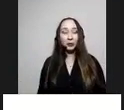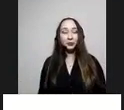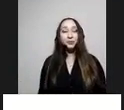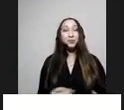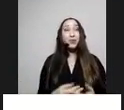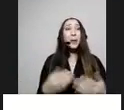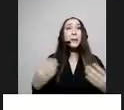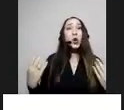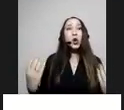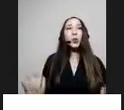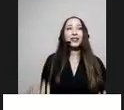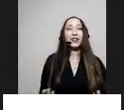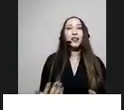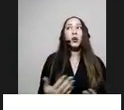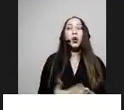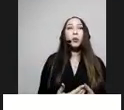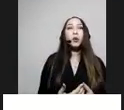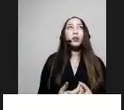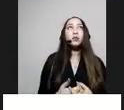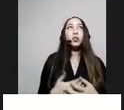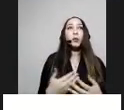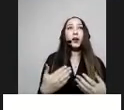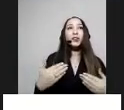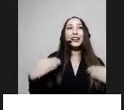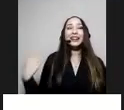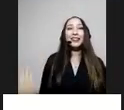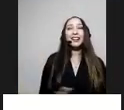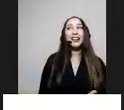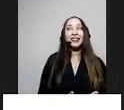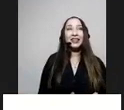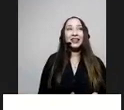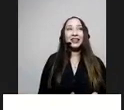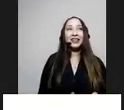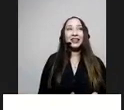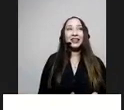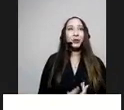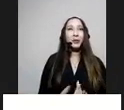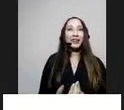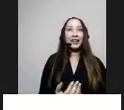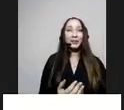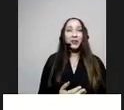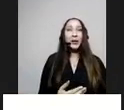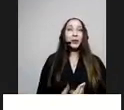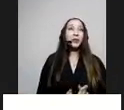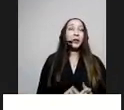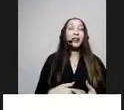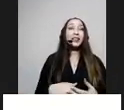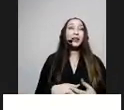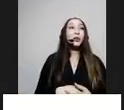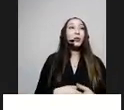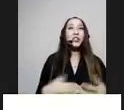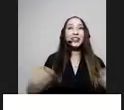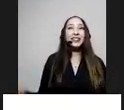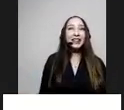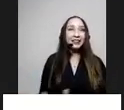prolongado. Pero ¿cómo hacer? ¿Cómo yo puedo salir de este secuestro amigdalar? Bueno, sabemos que